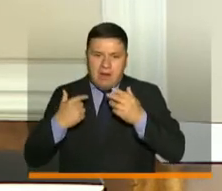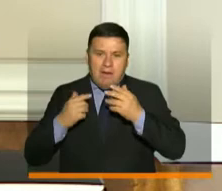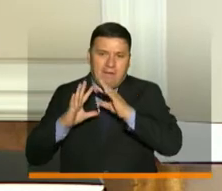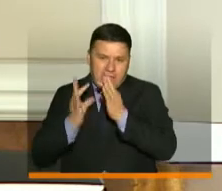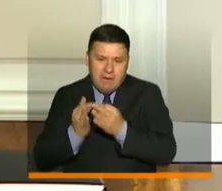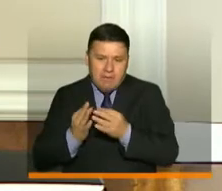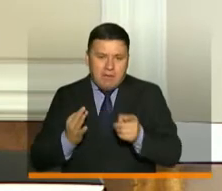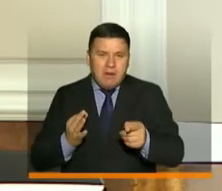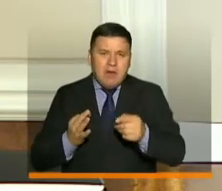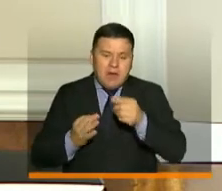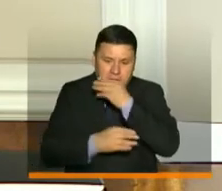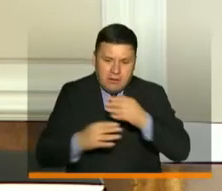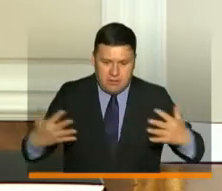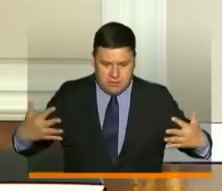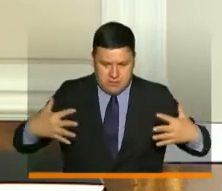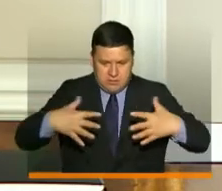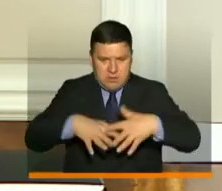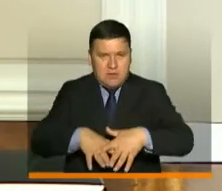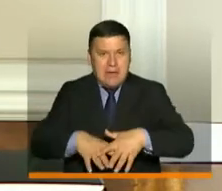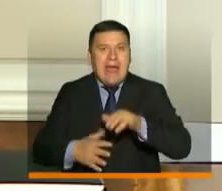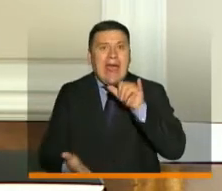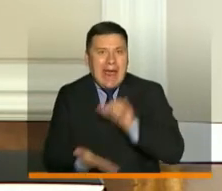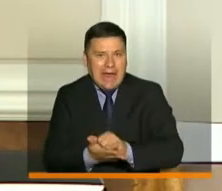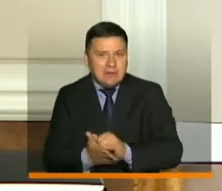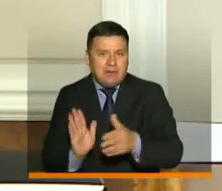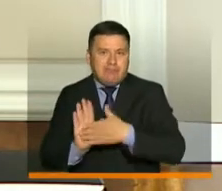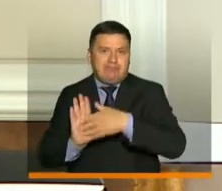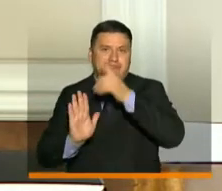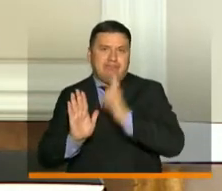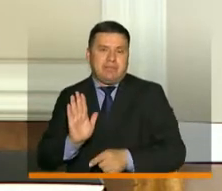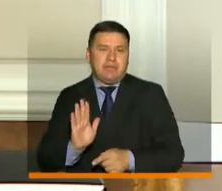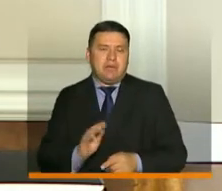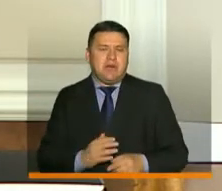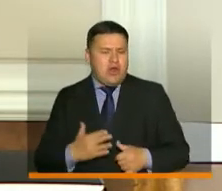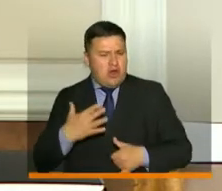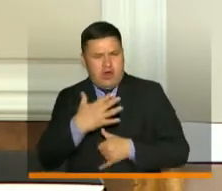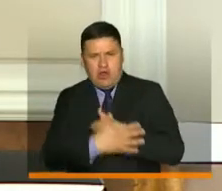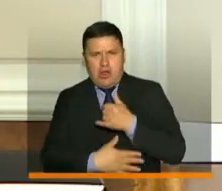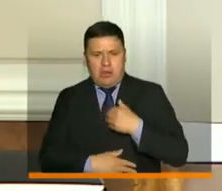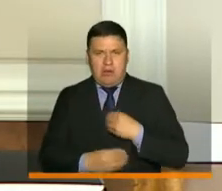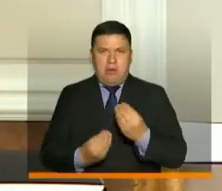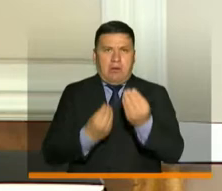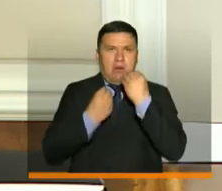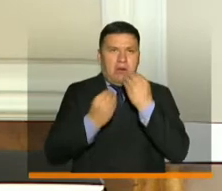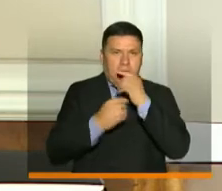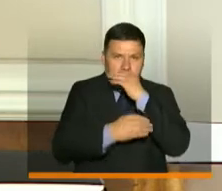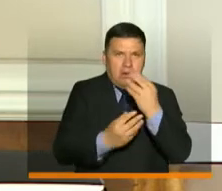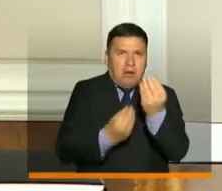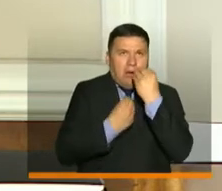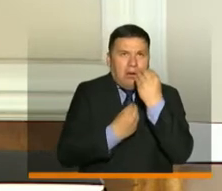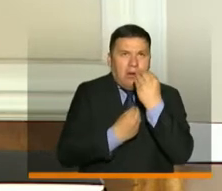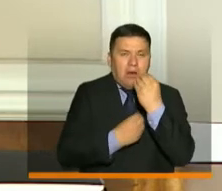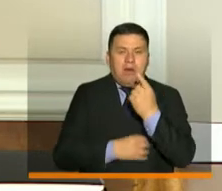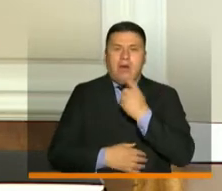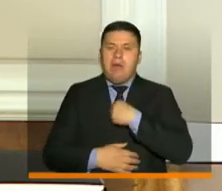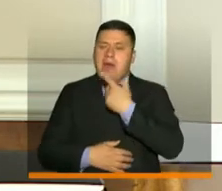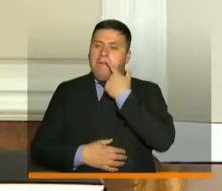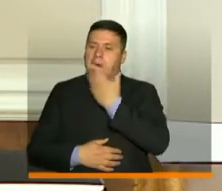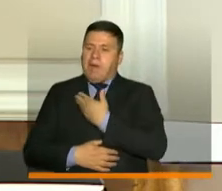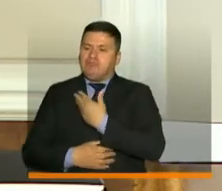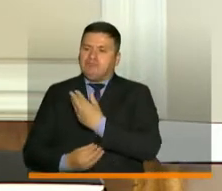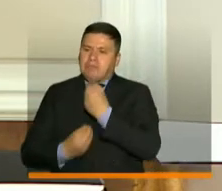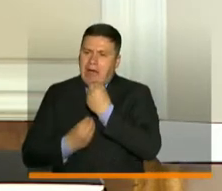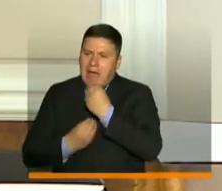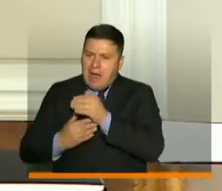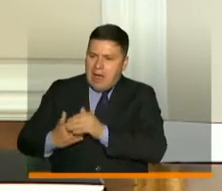alianza familia-escuela es justamente para que en todos los elementos de la formación, todos los que somos padres,